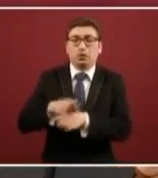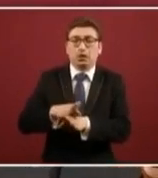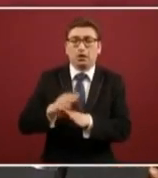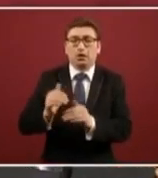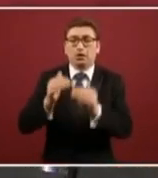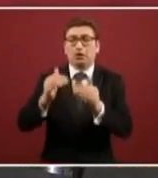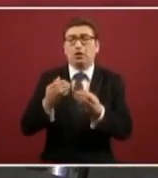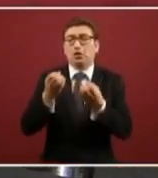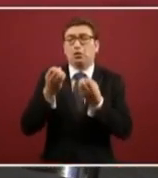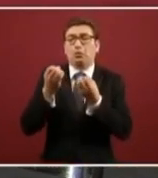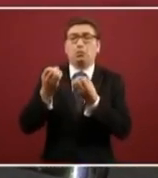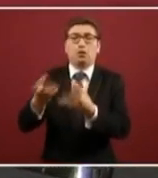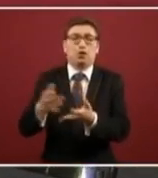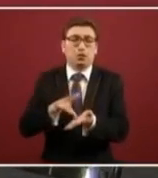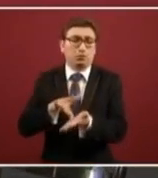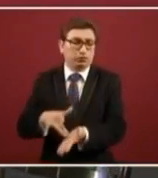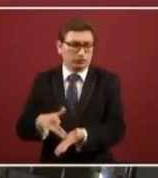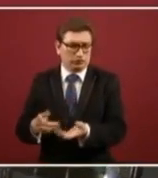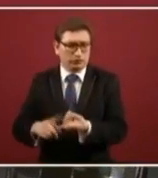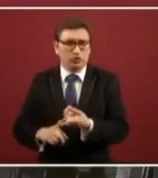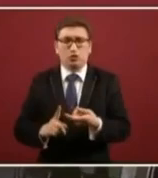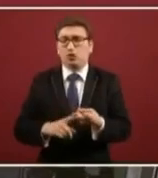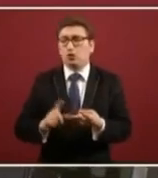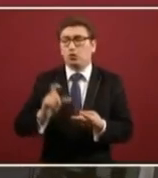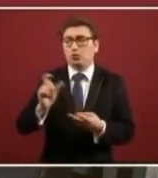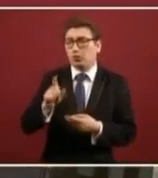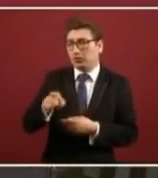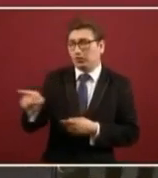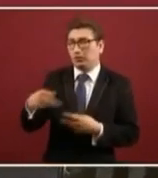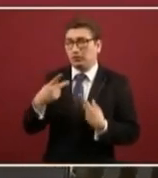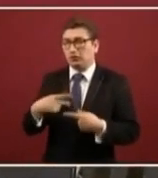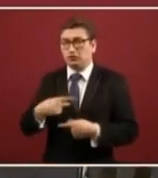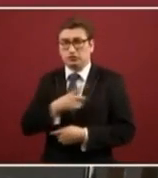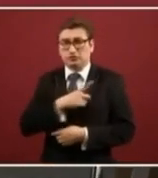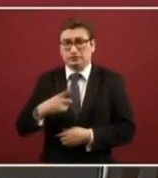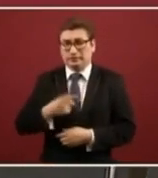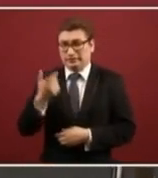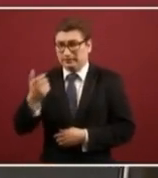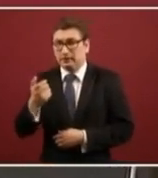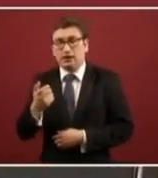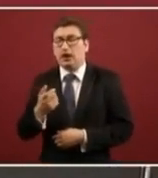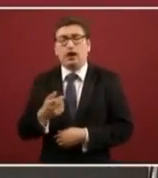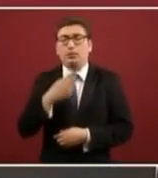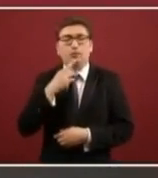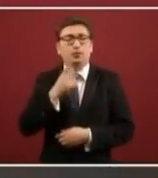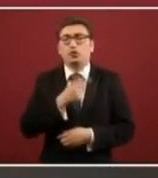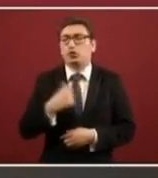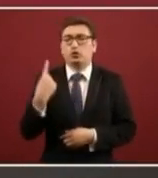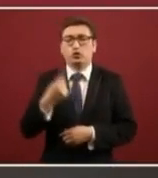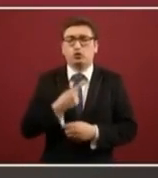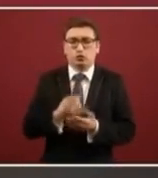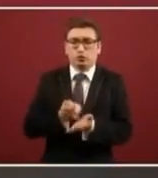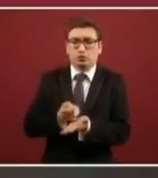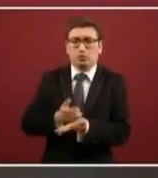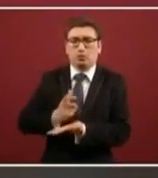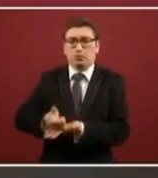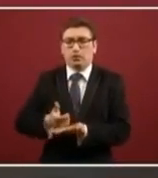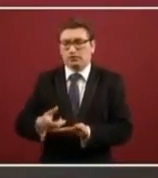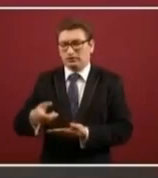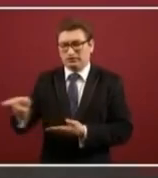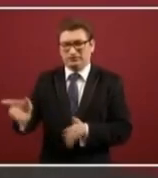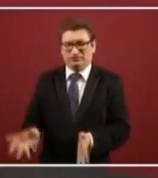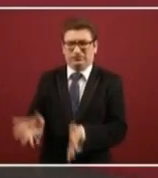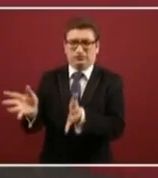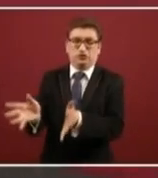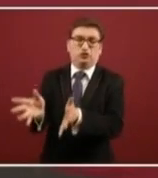deudas privadas de unos cuantos en deuda pública. Eso era fomento o rescate.